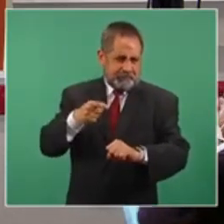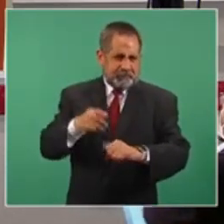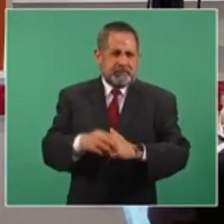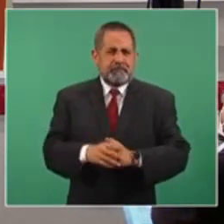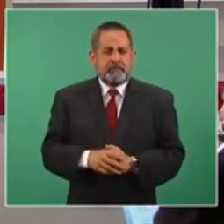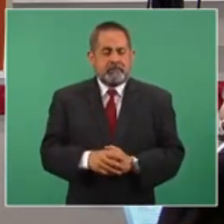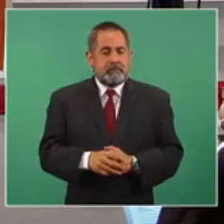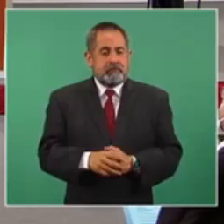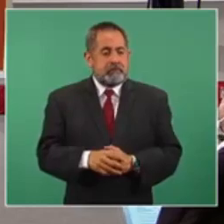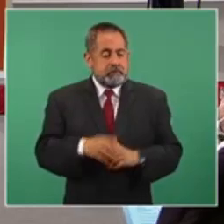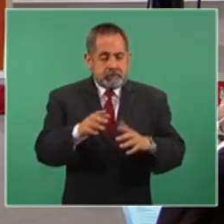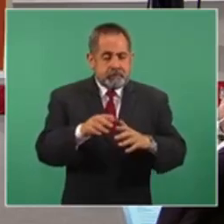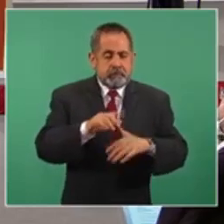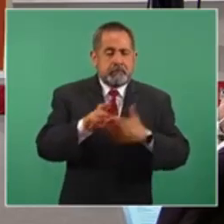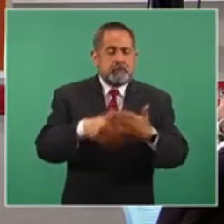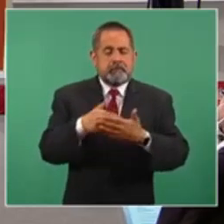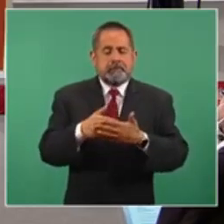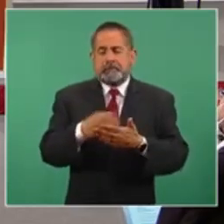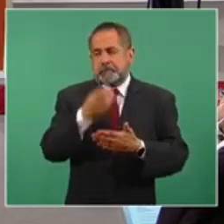que se le tuvo que liberar